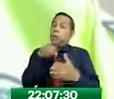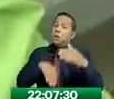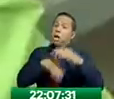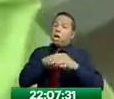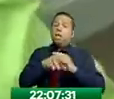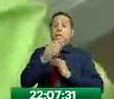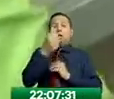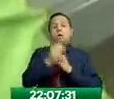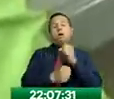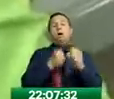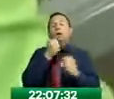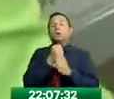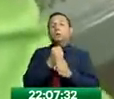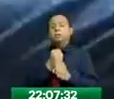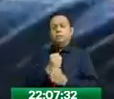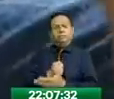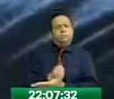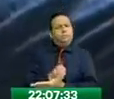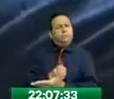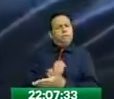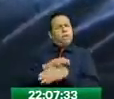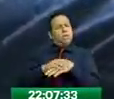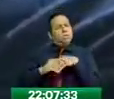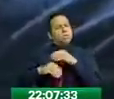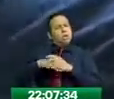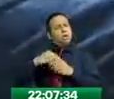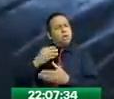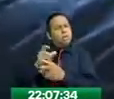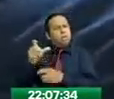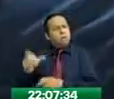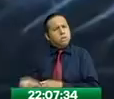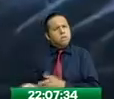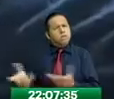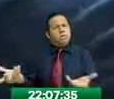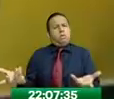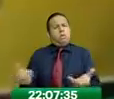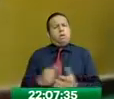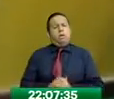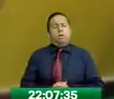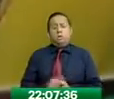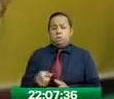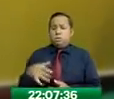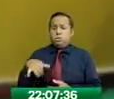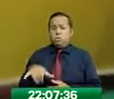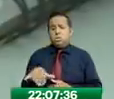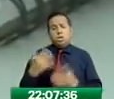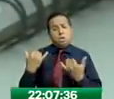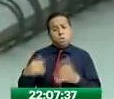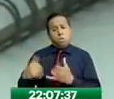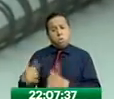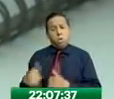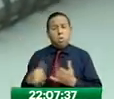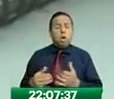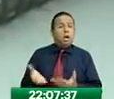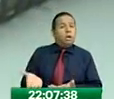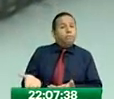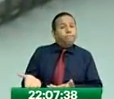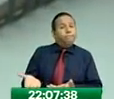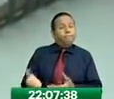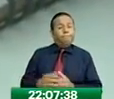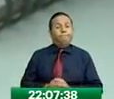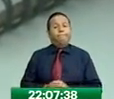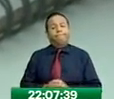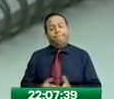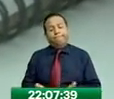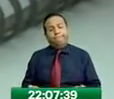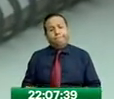ley. Inocente criatura que ajena a la realidad terrenal seguirá jugando con sus muñecas, que paradójicamente una de ellas